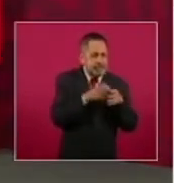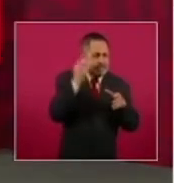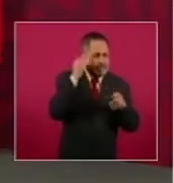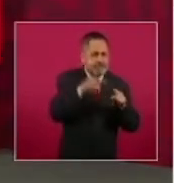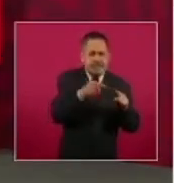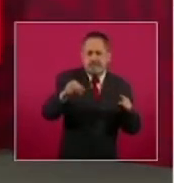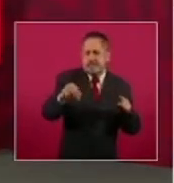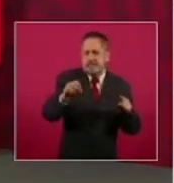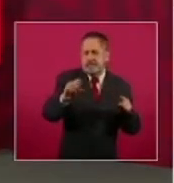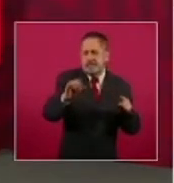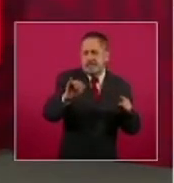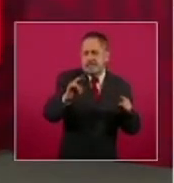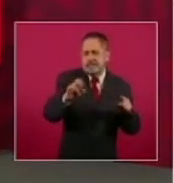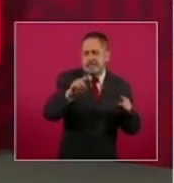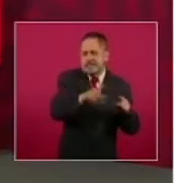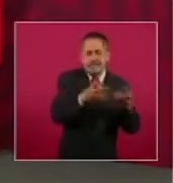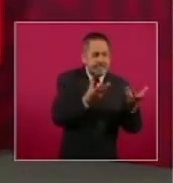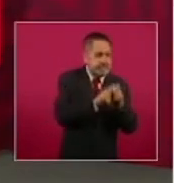por Enrique Peña Nieto.